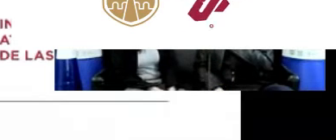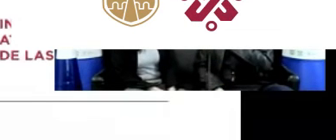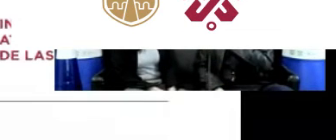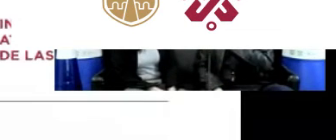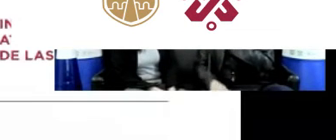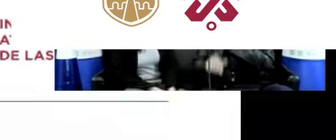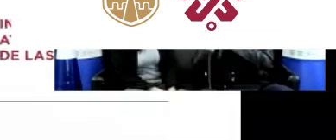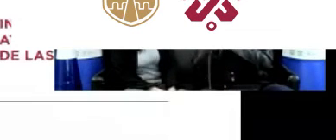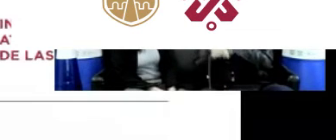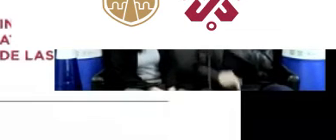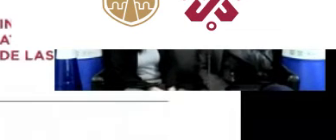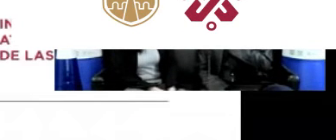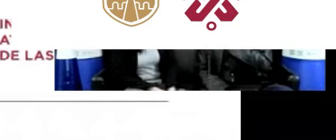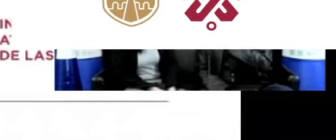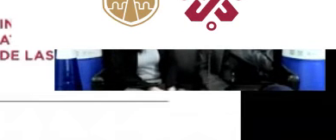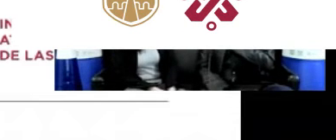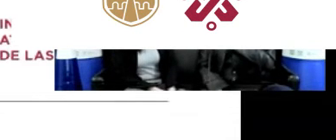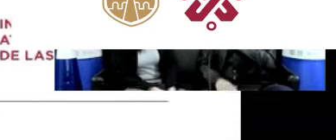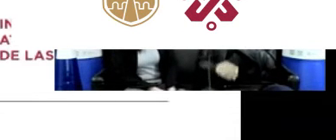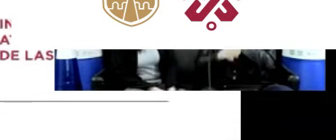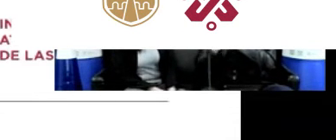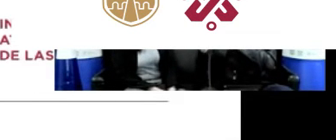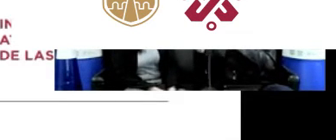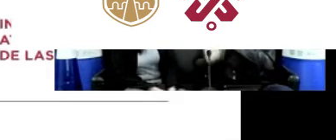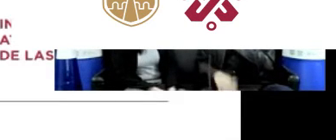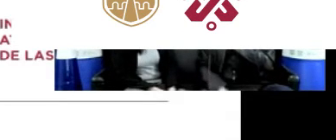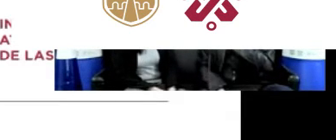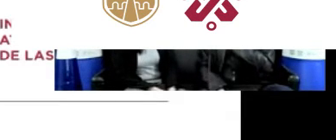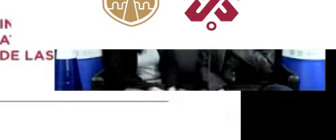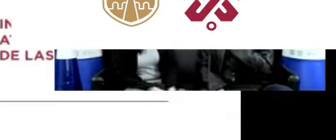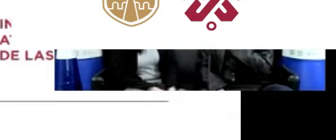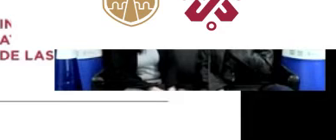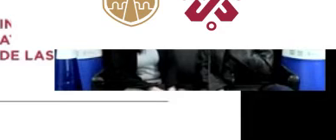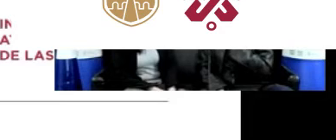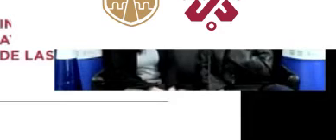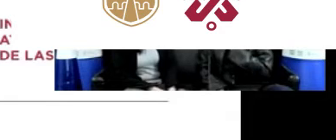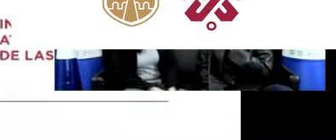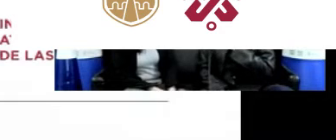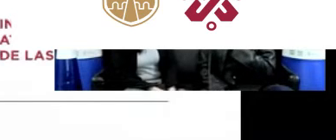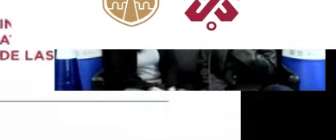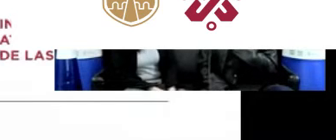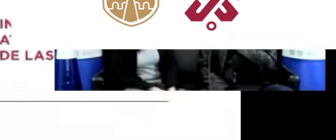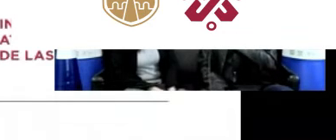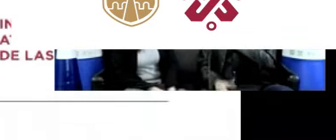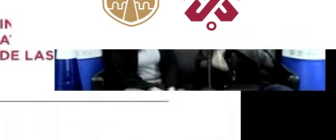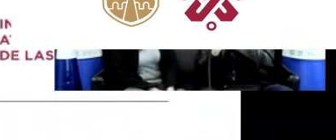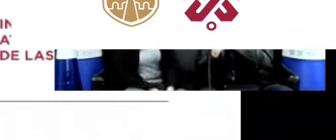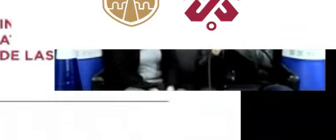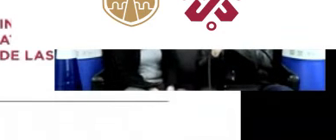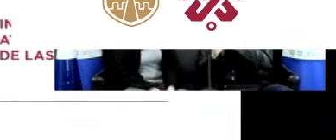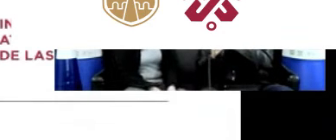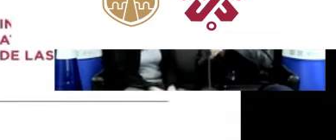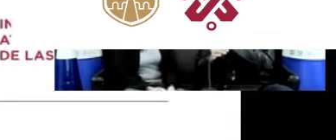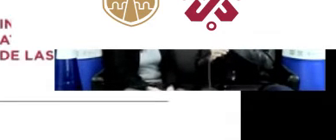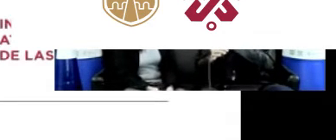los resultados, aplicas estos pasos en 10 minutos máximo, donde vas a ayudar